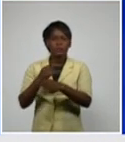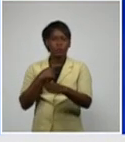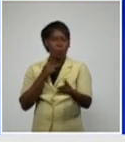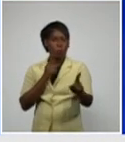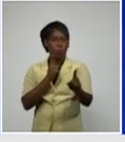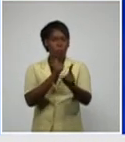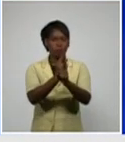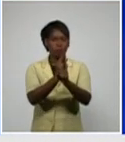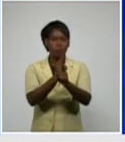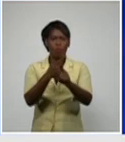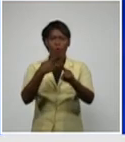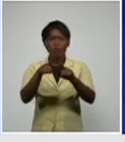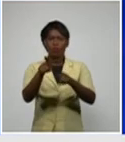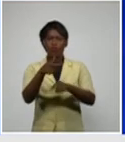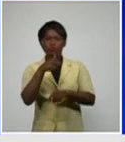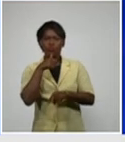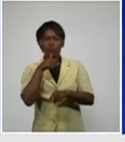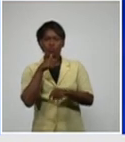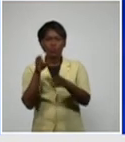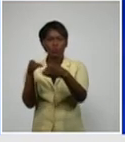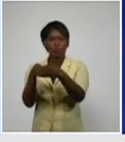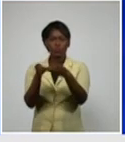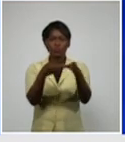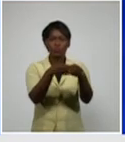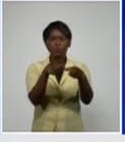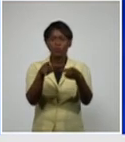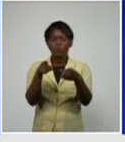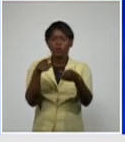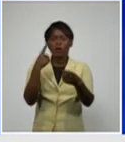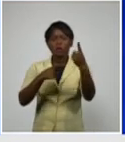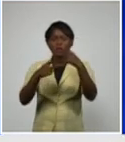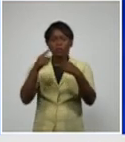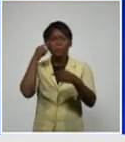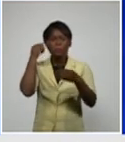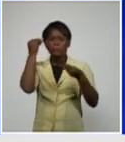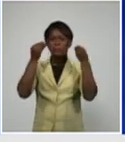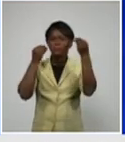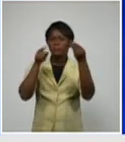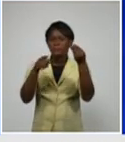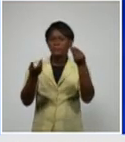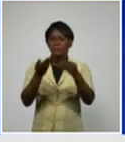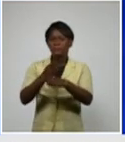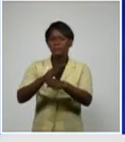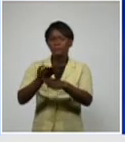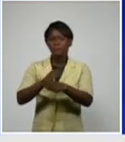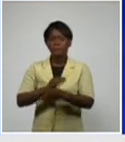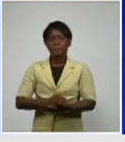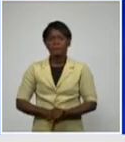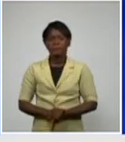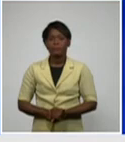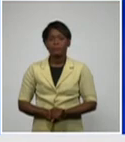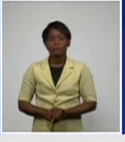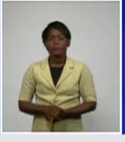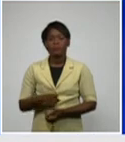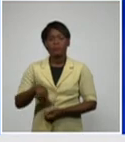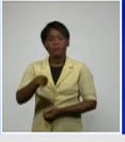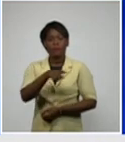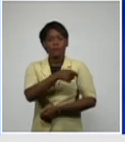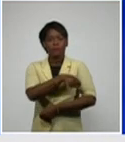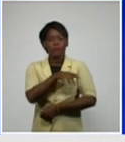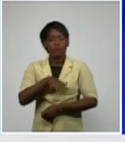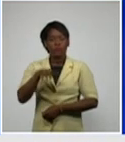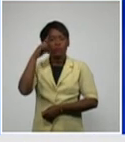caso sospechoso, se preguntan algunos televidentes. Sí, son conceptos que se manejan y incluso la población los